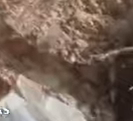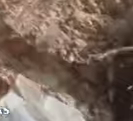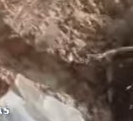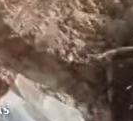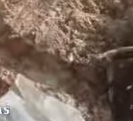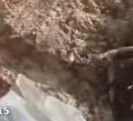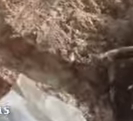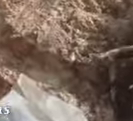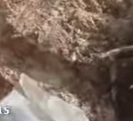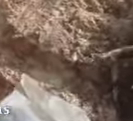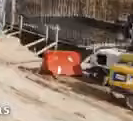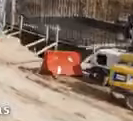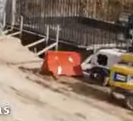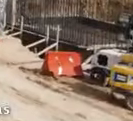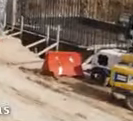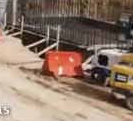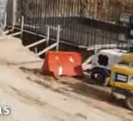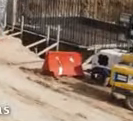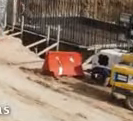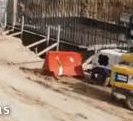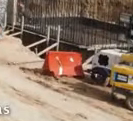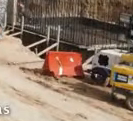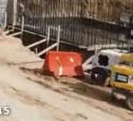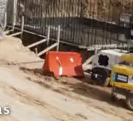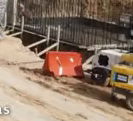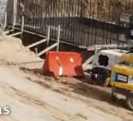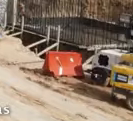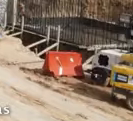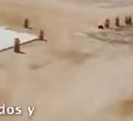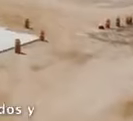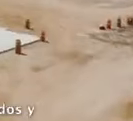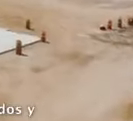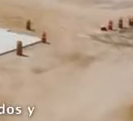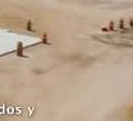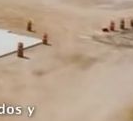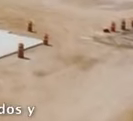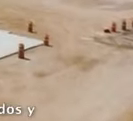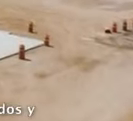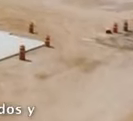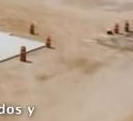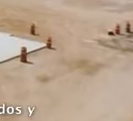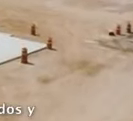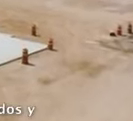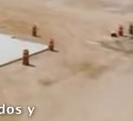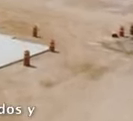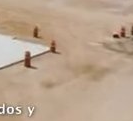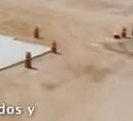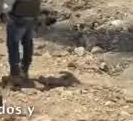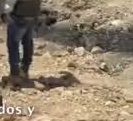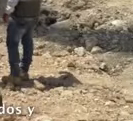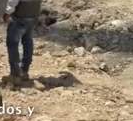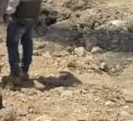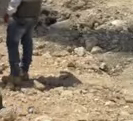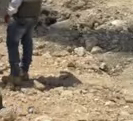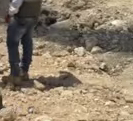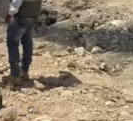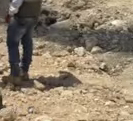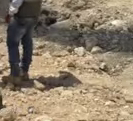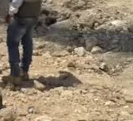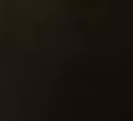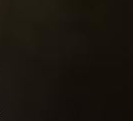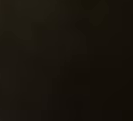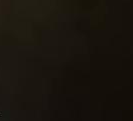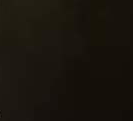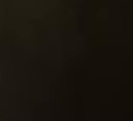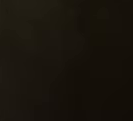municipio, armamos las zapatas necesarias para los pasos vehiculares. Continuamos el trabajo en las plantas de prefabricados y proporcionamos